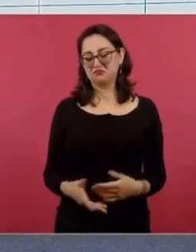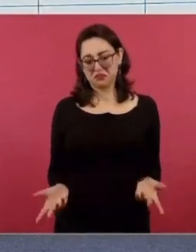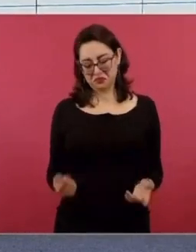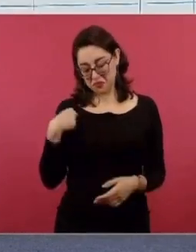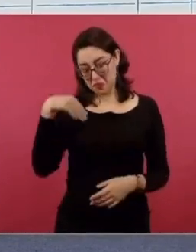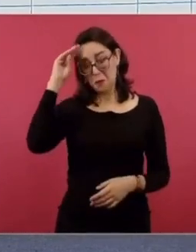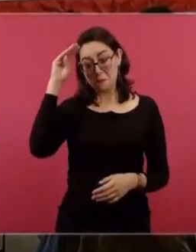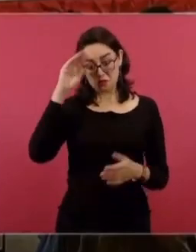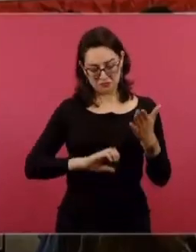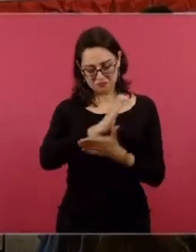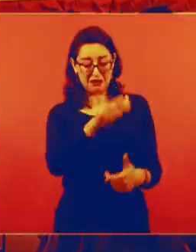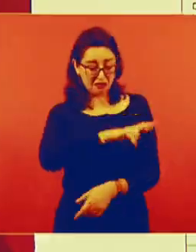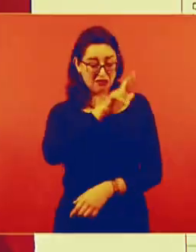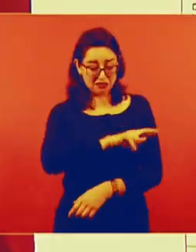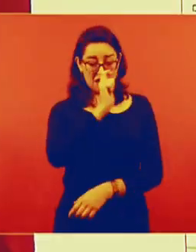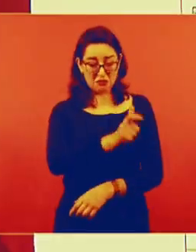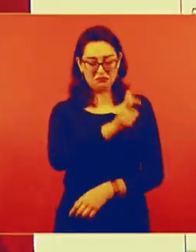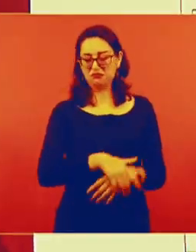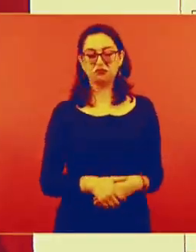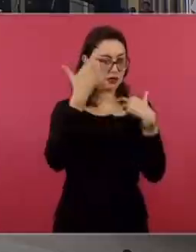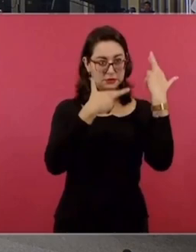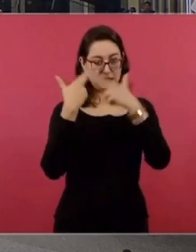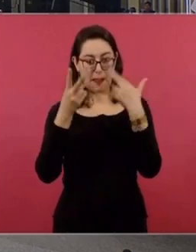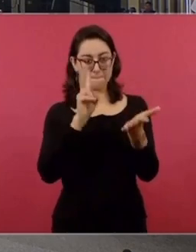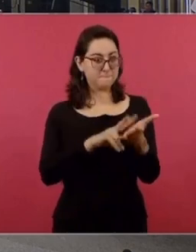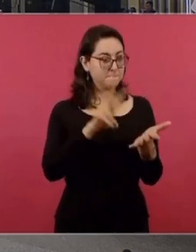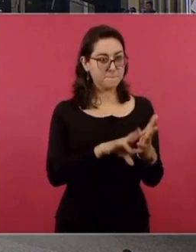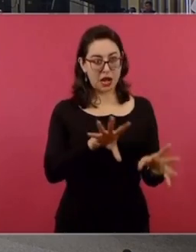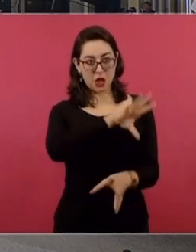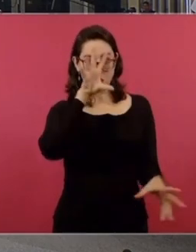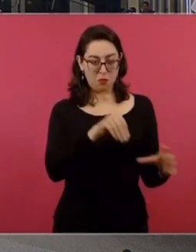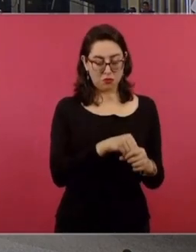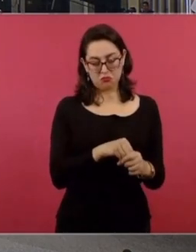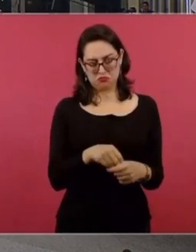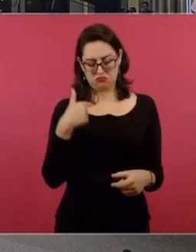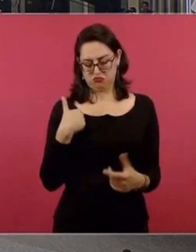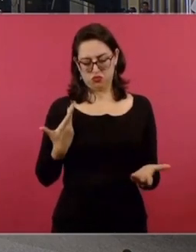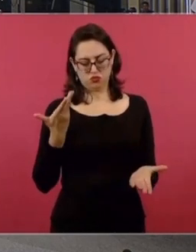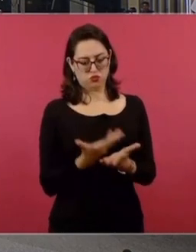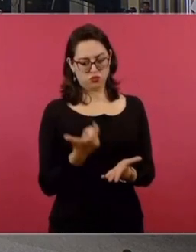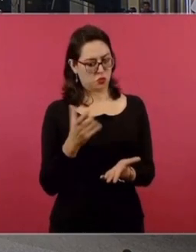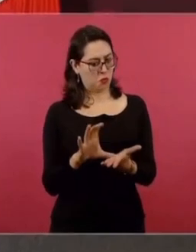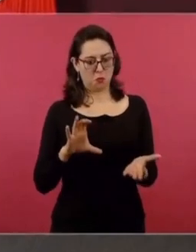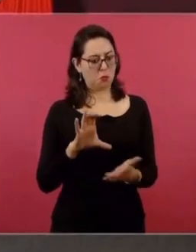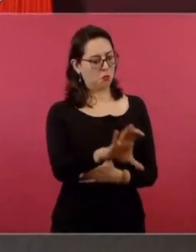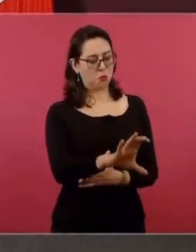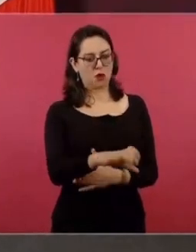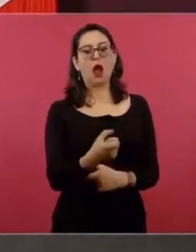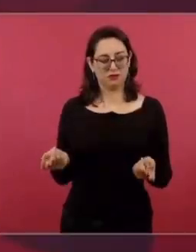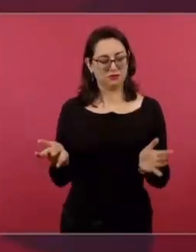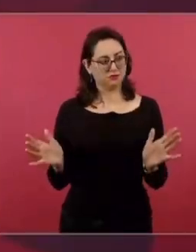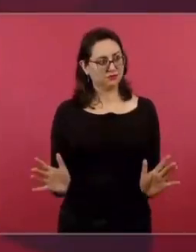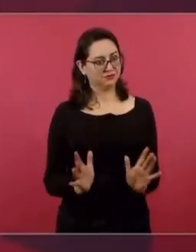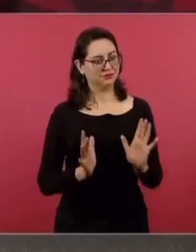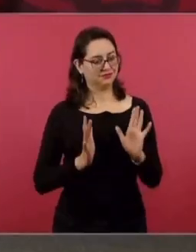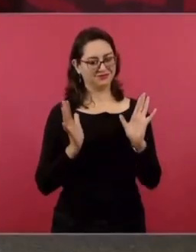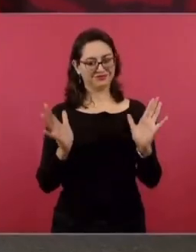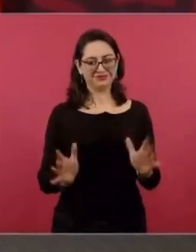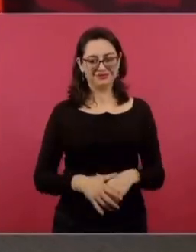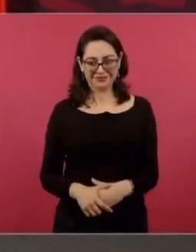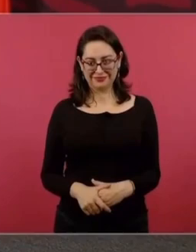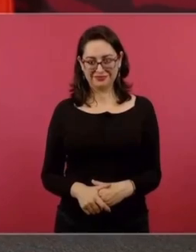Vamos a hacer un avalúo y te compramos el hospital. Ya se ha hablado con algunos. Y hay algunos que han aceptado. Entonces,